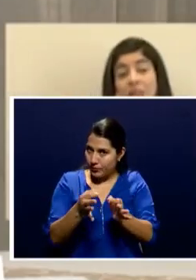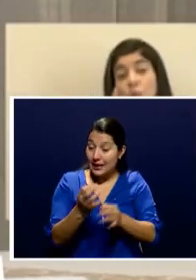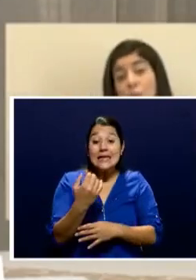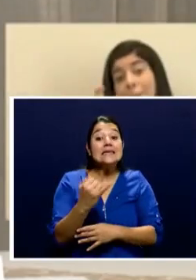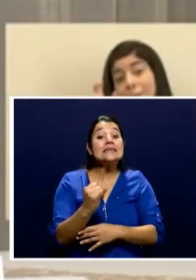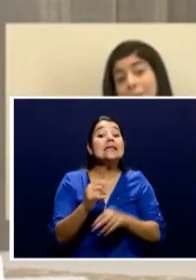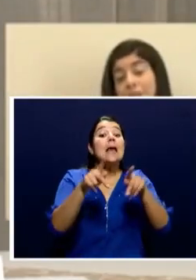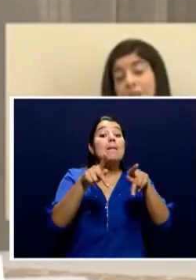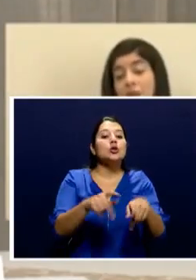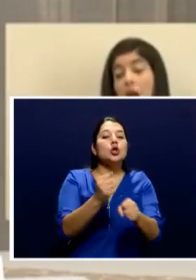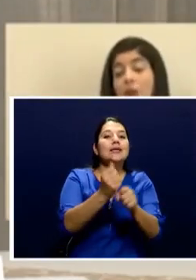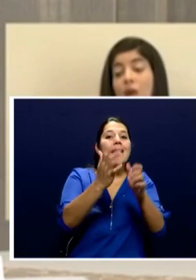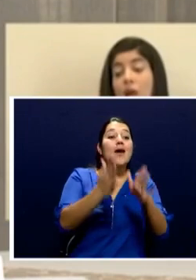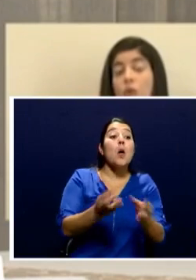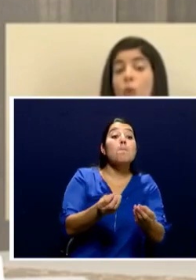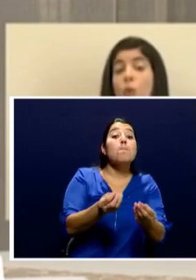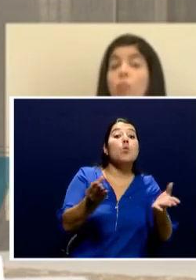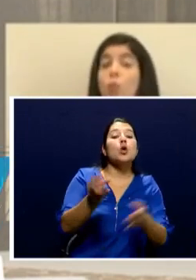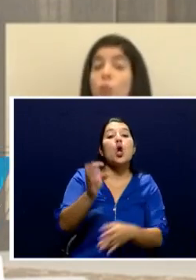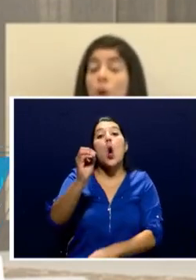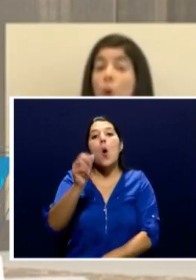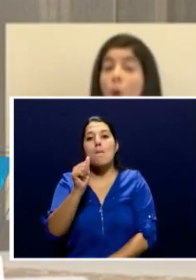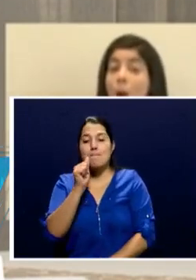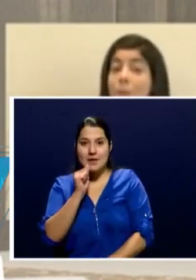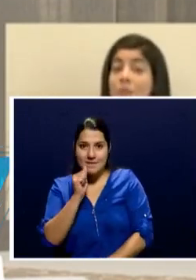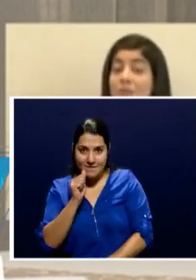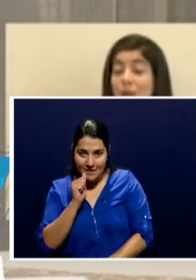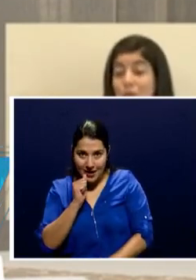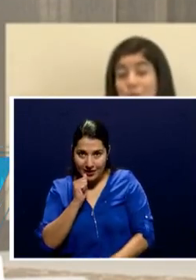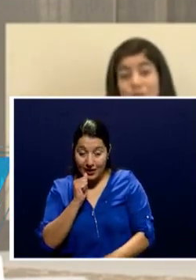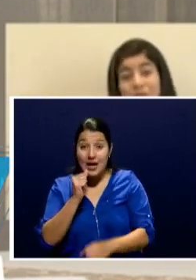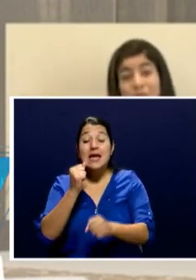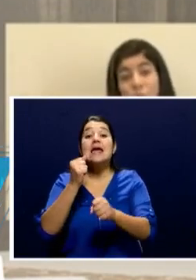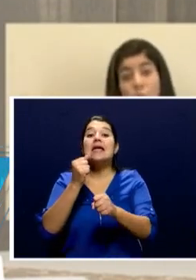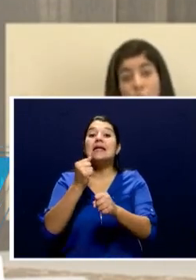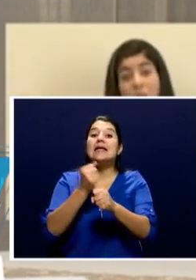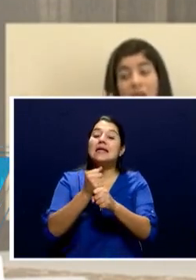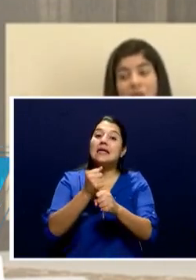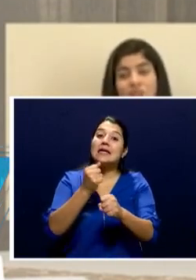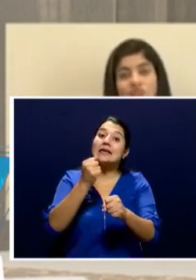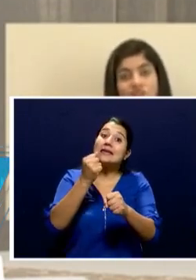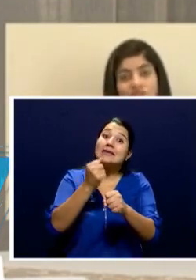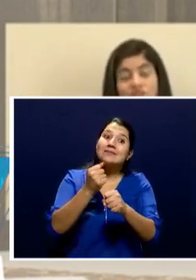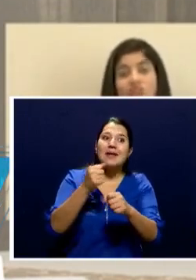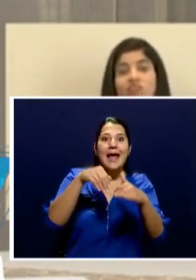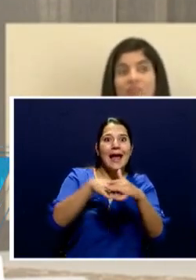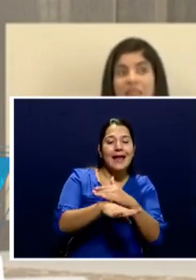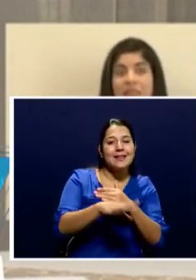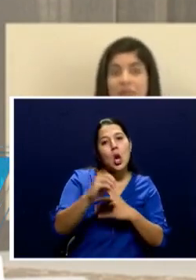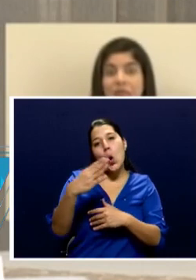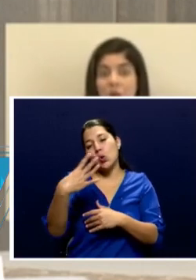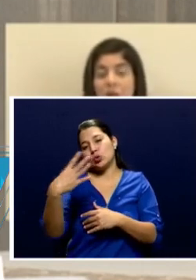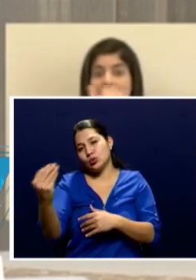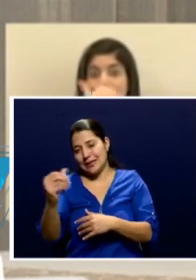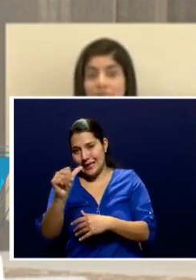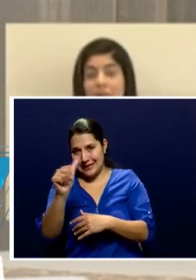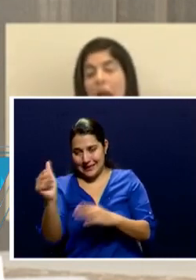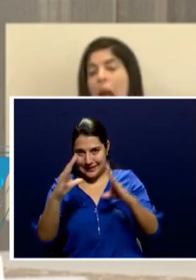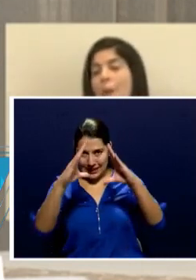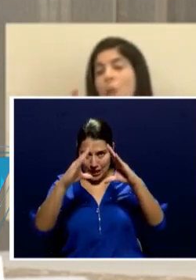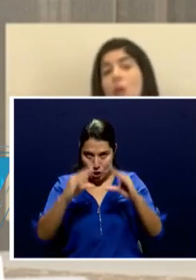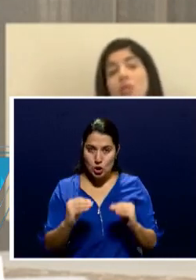sector público o privado con jornada laboral comprendida o que coincida con la franja horaria que va de las 10